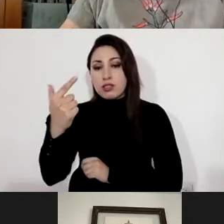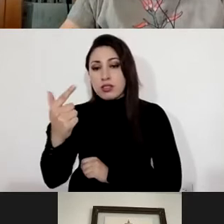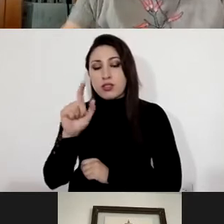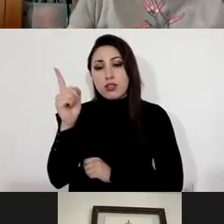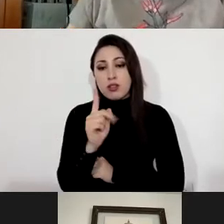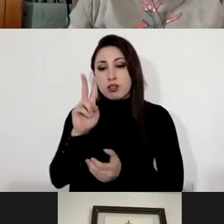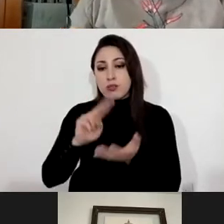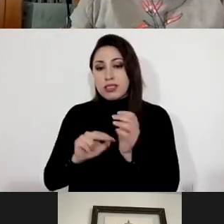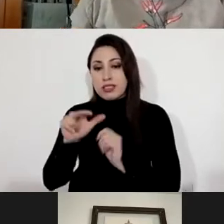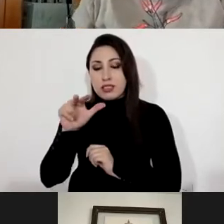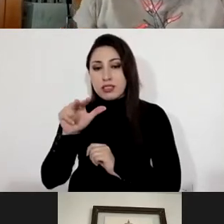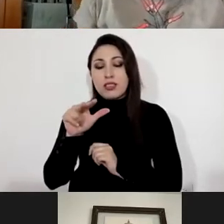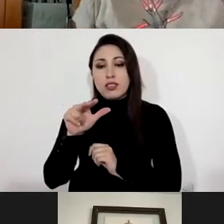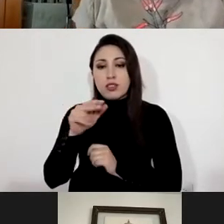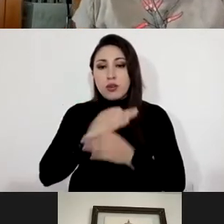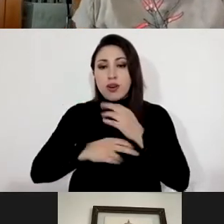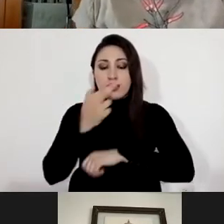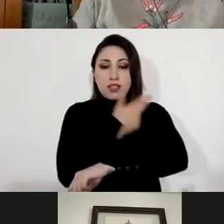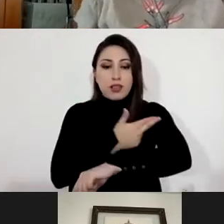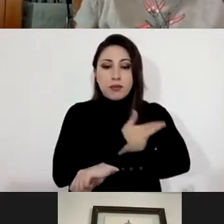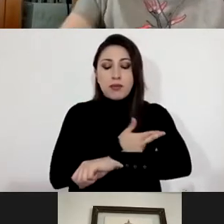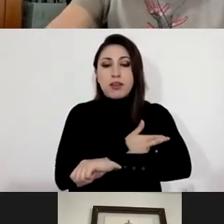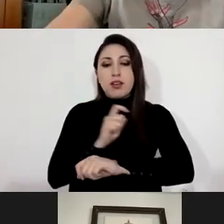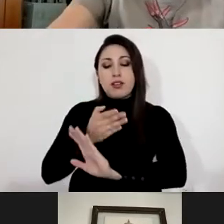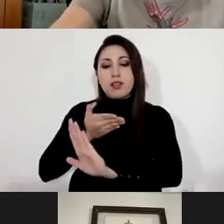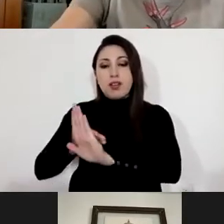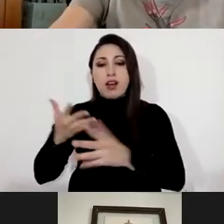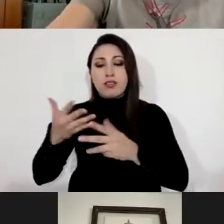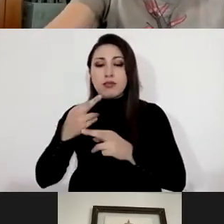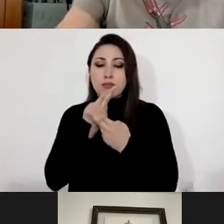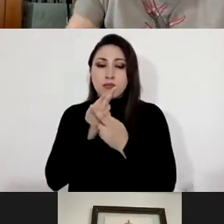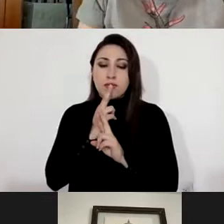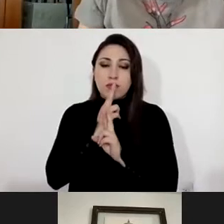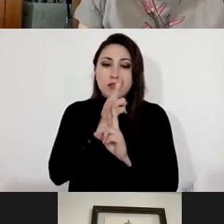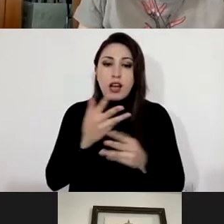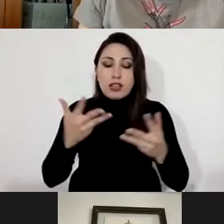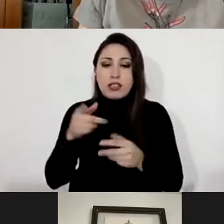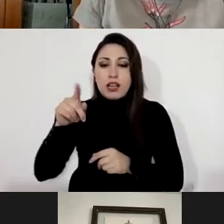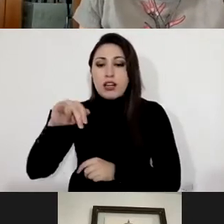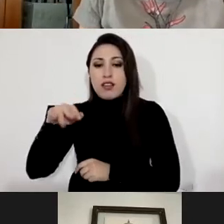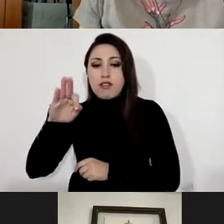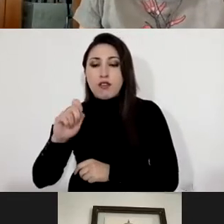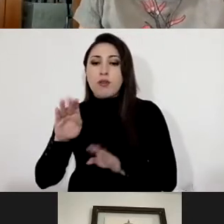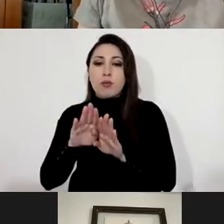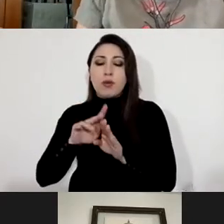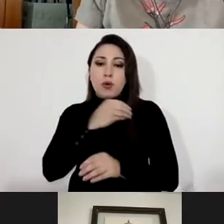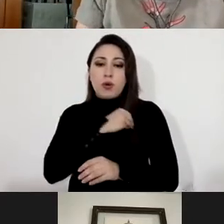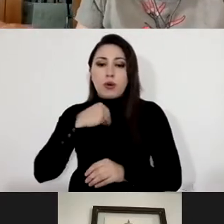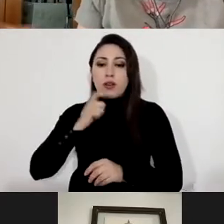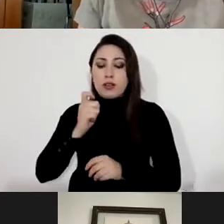RRIP.0793/2018, interpuestos en contra de las respuestas emitidas por este sujeto obligado en atención de las solicitudes de